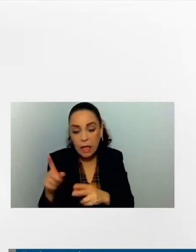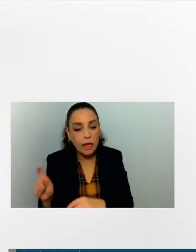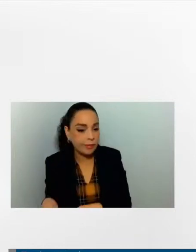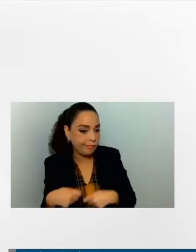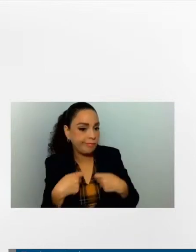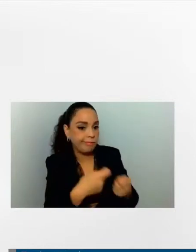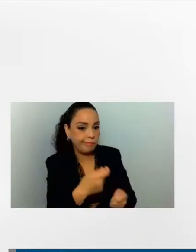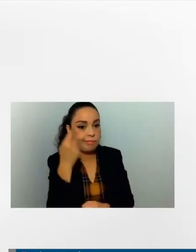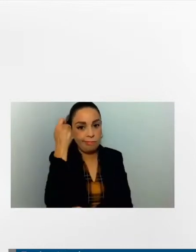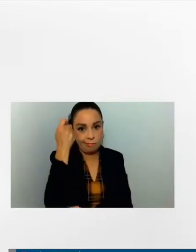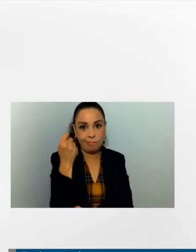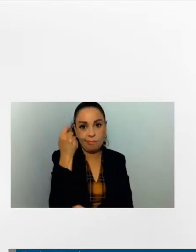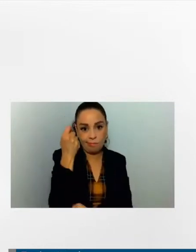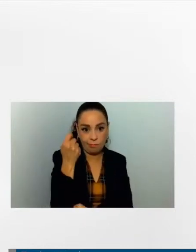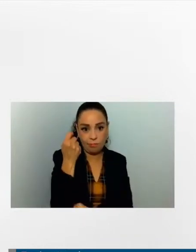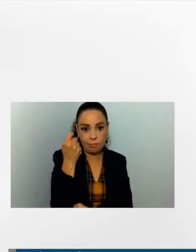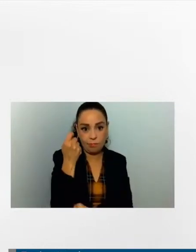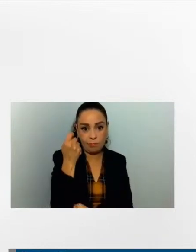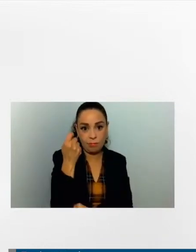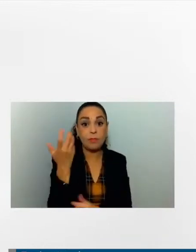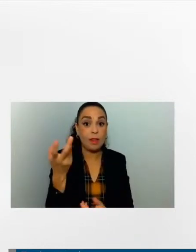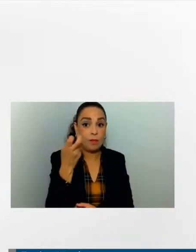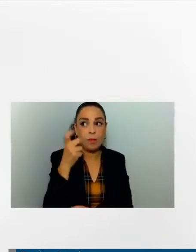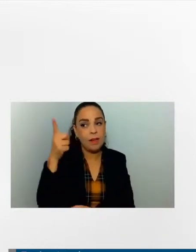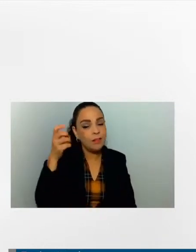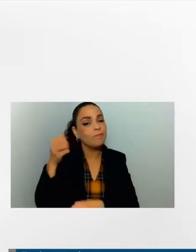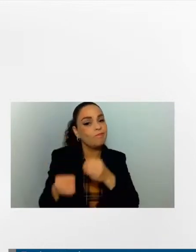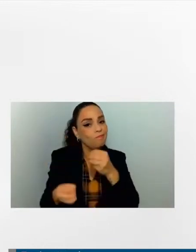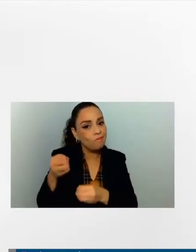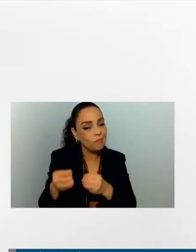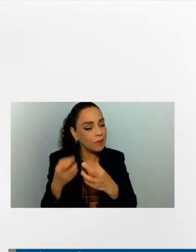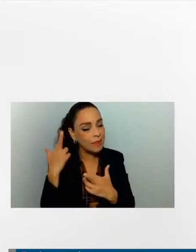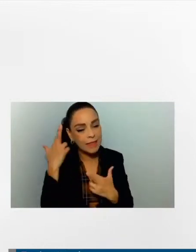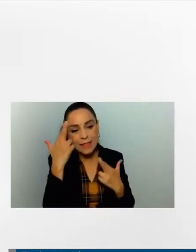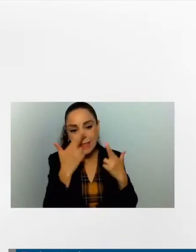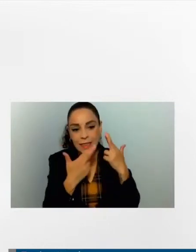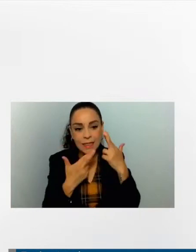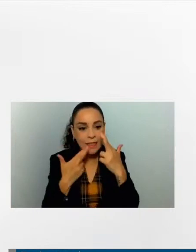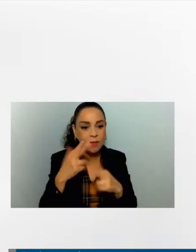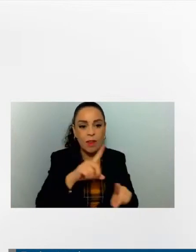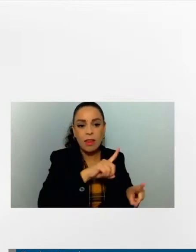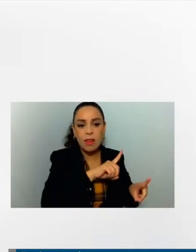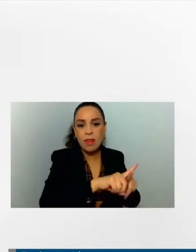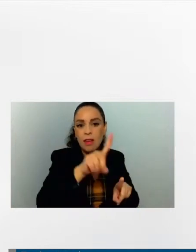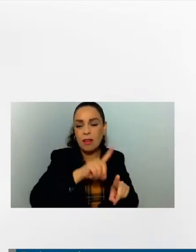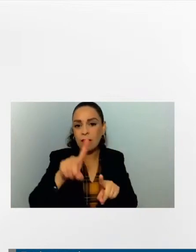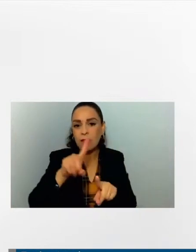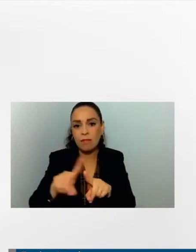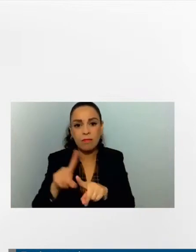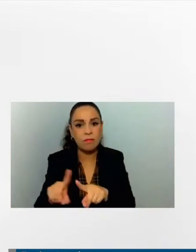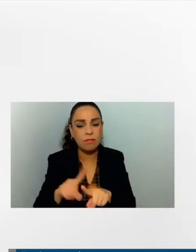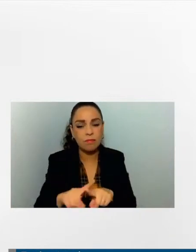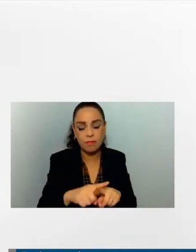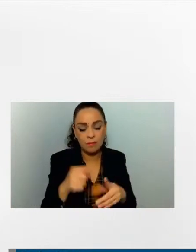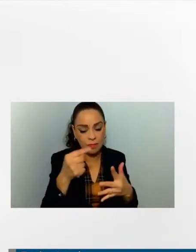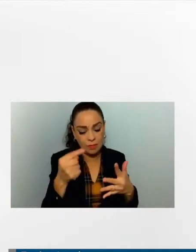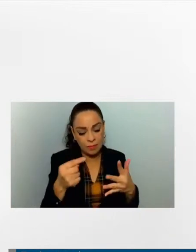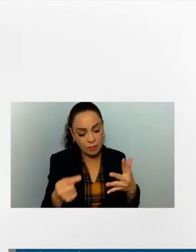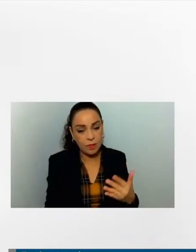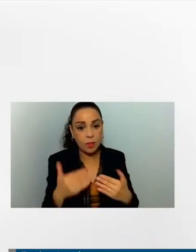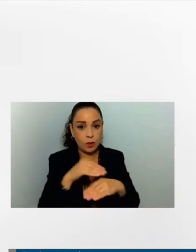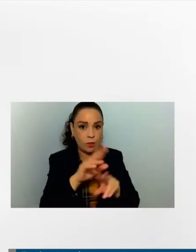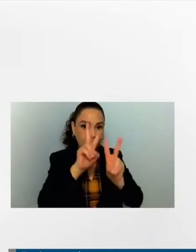¿no? Entonces, como pueden ver, pues ahí, o sea, la Corte estudió como muchas particularidades de esto respecto a los abuelos y